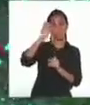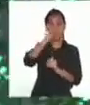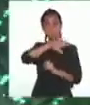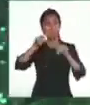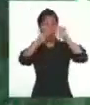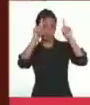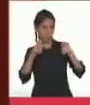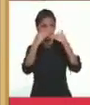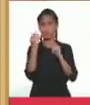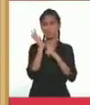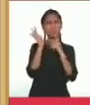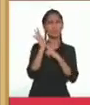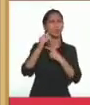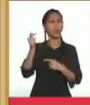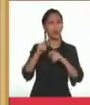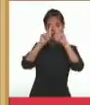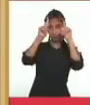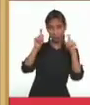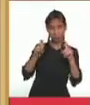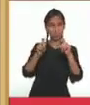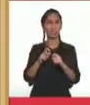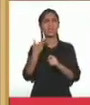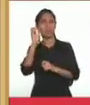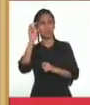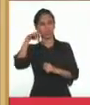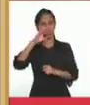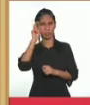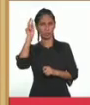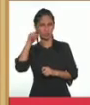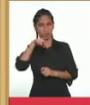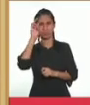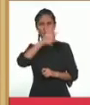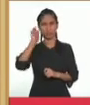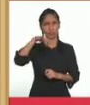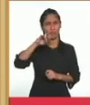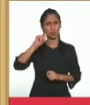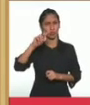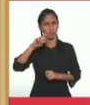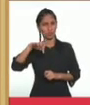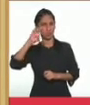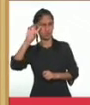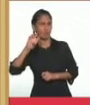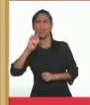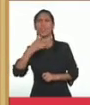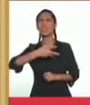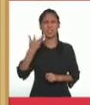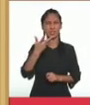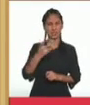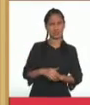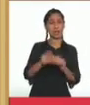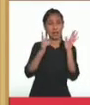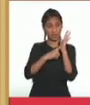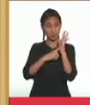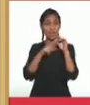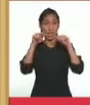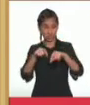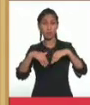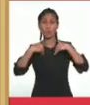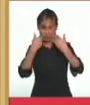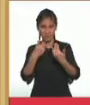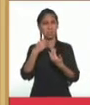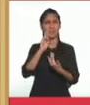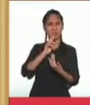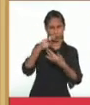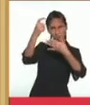preguntas. Tenemos las preguntas de opción múltiple y las preguntas abiertas. Las preguntas de opción múltiple son aquellas donde hay opciones de